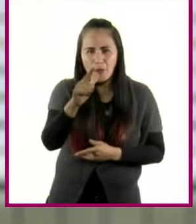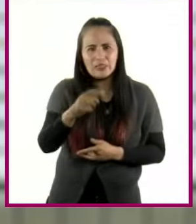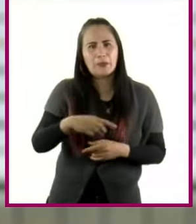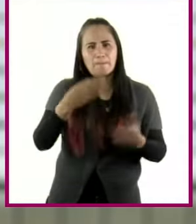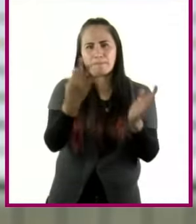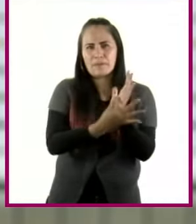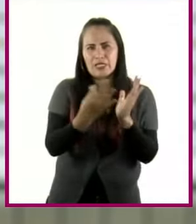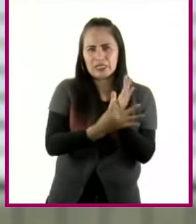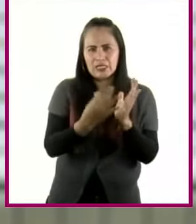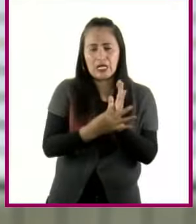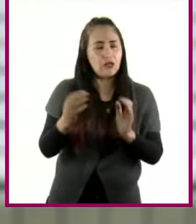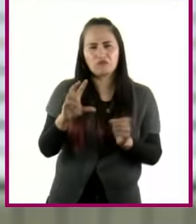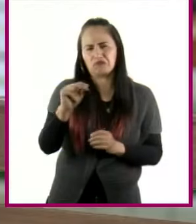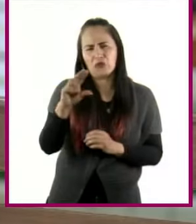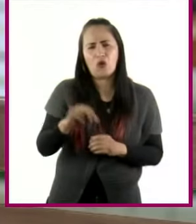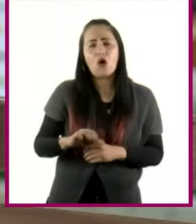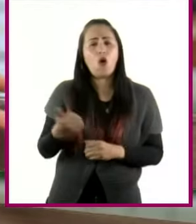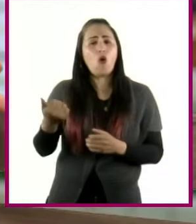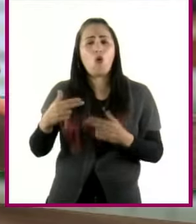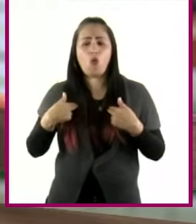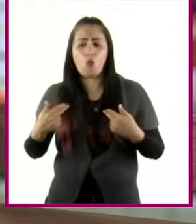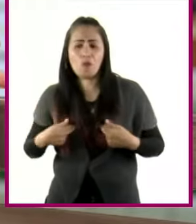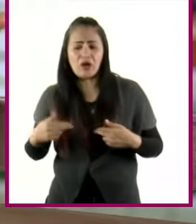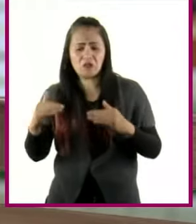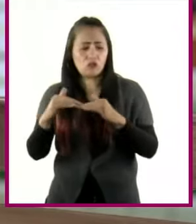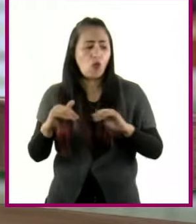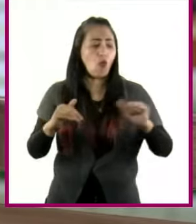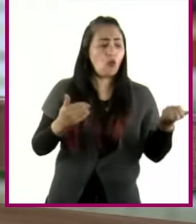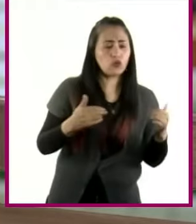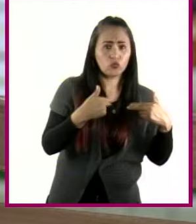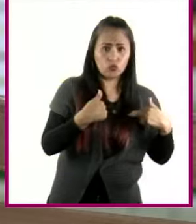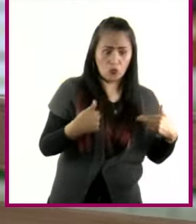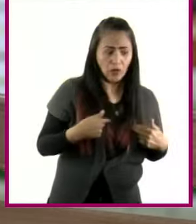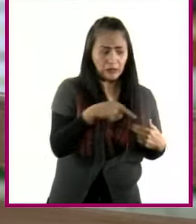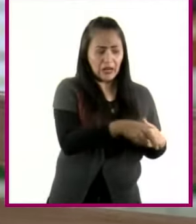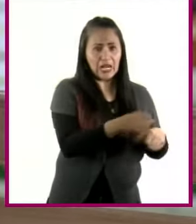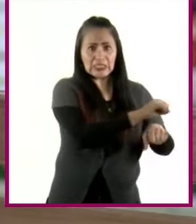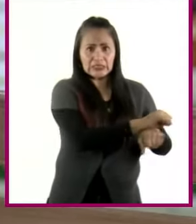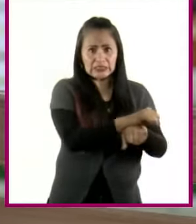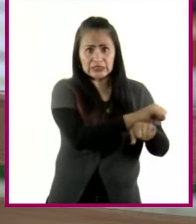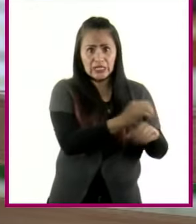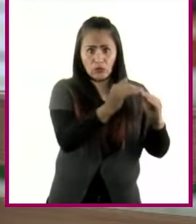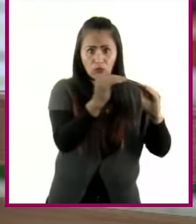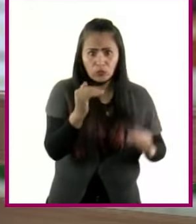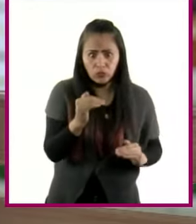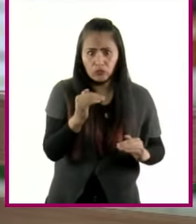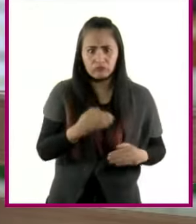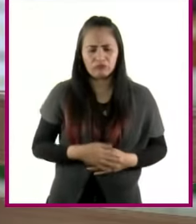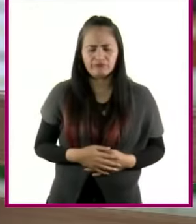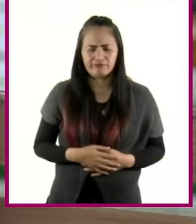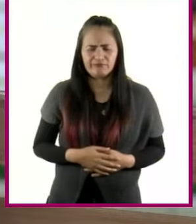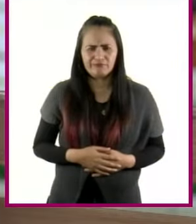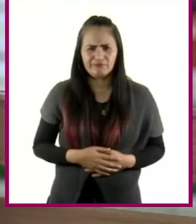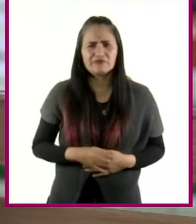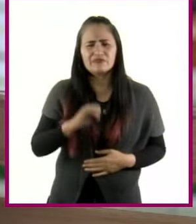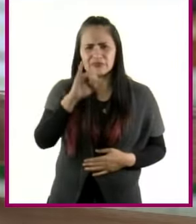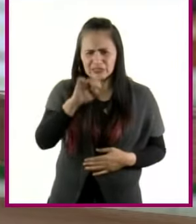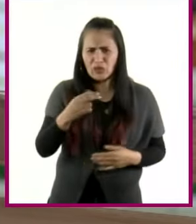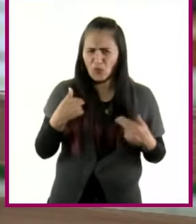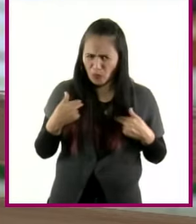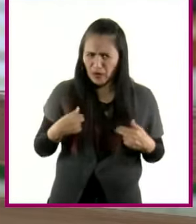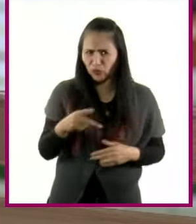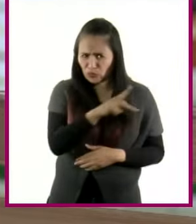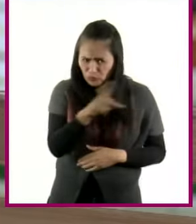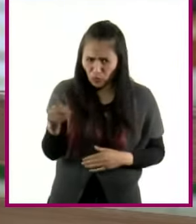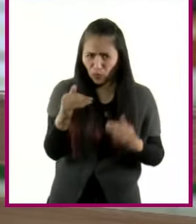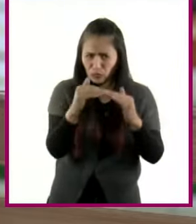quienes esclavizan a otros seres humanos? Exacto, pero además eso me hace preguntarme si todos los seres humanos somos iguales y